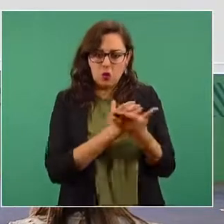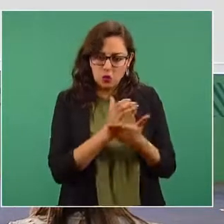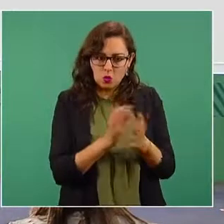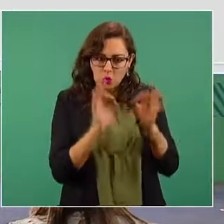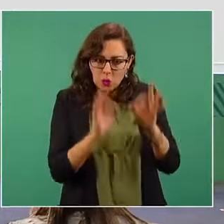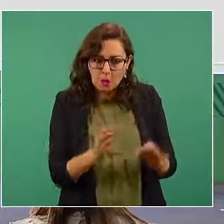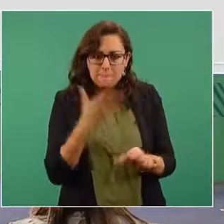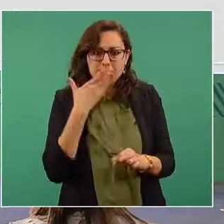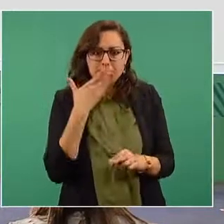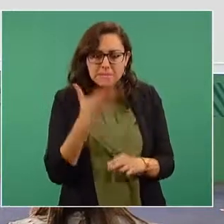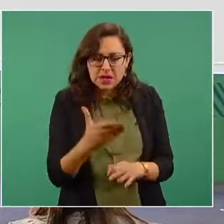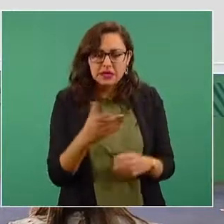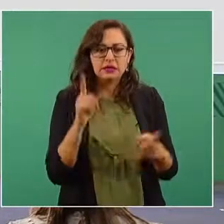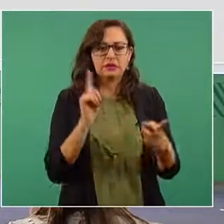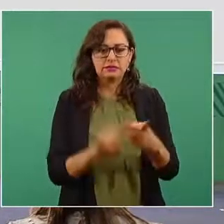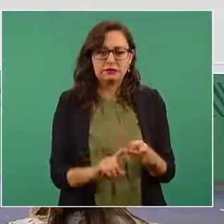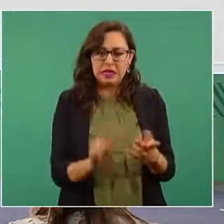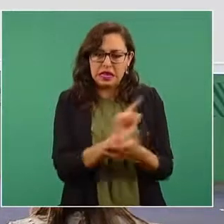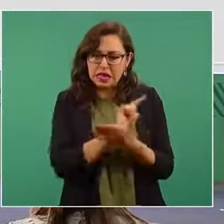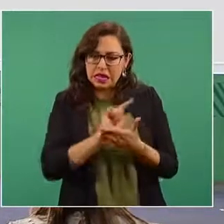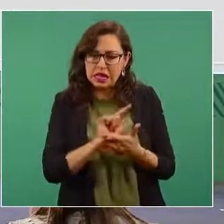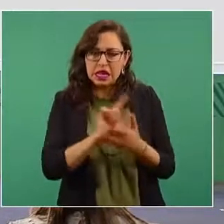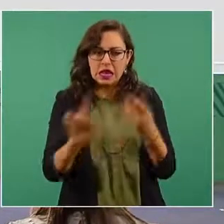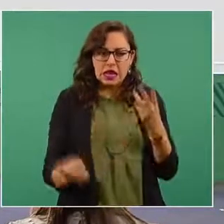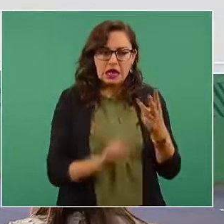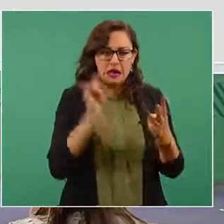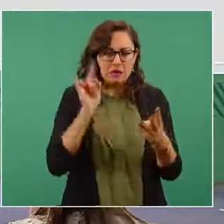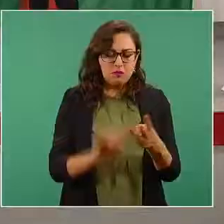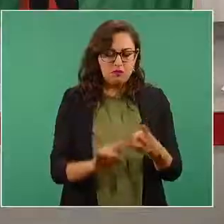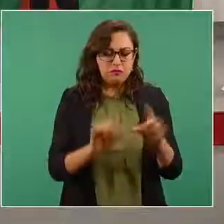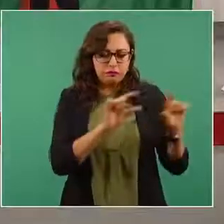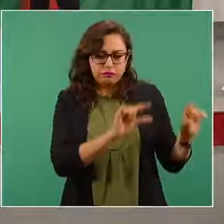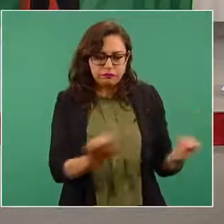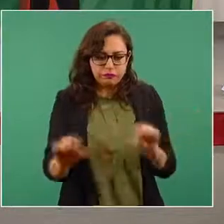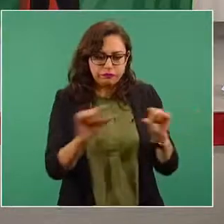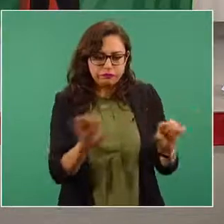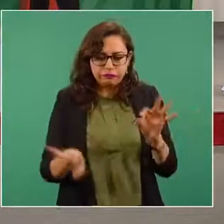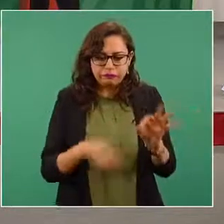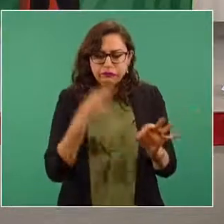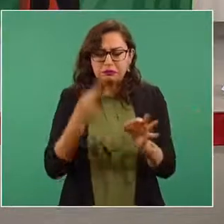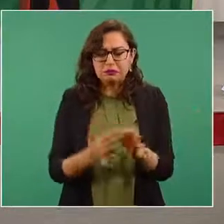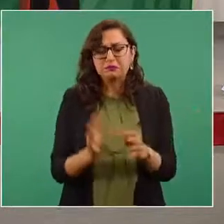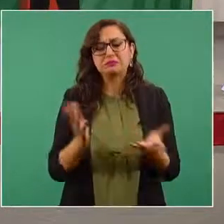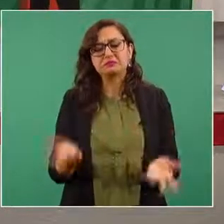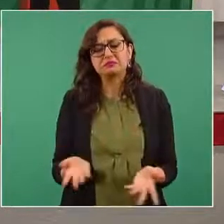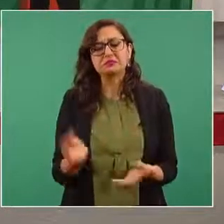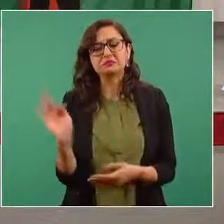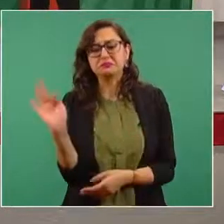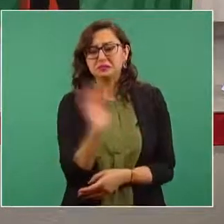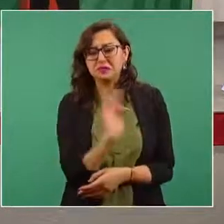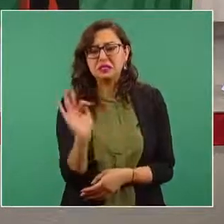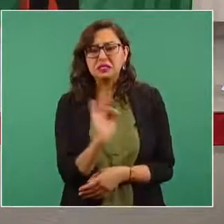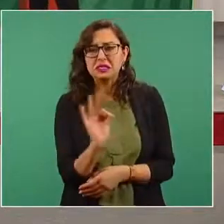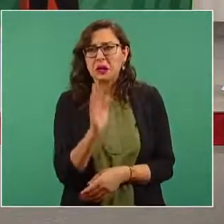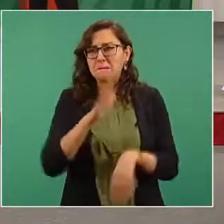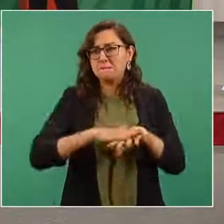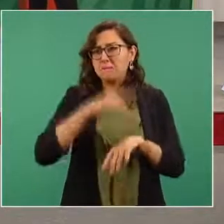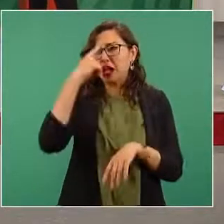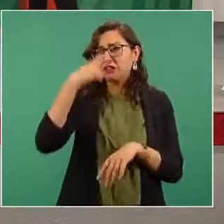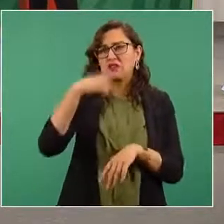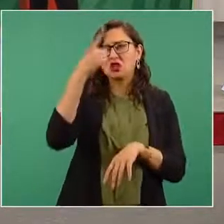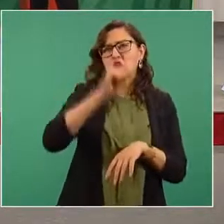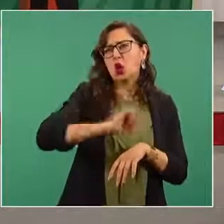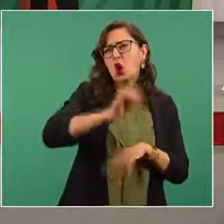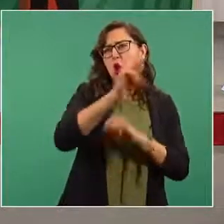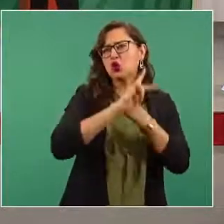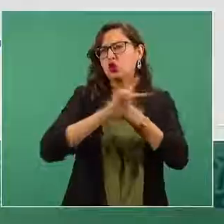es tan rigurosa y por qué es tan importante para México esto? ¿Que no sería más fácil comprarlas? Bueno, también vamos a comprar envasadas. ¿Pero por qué es